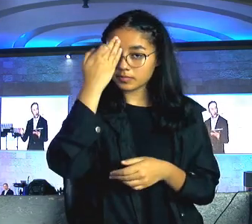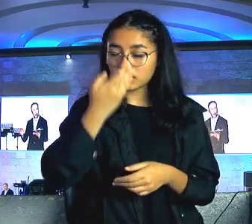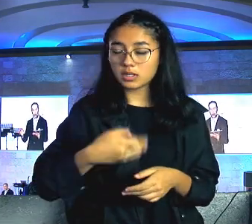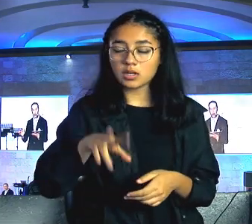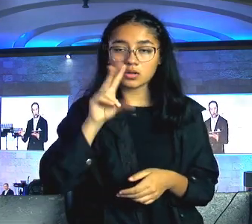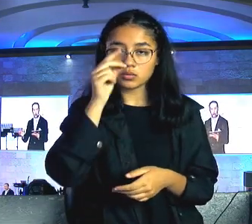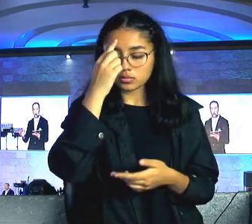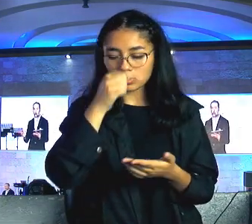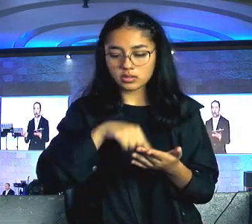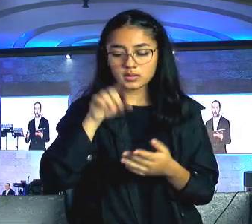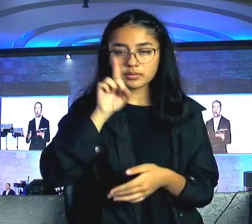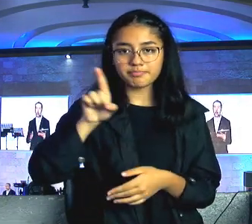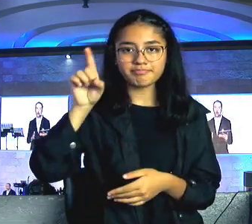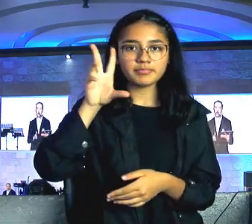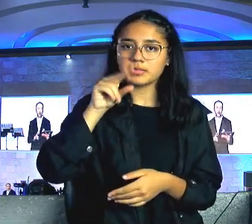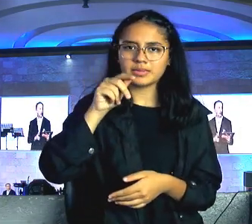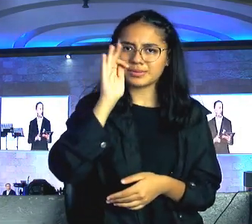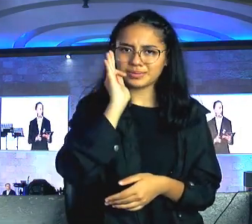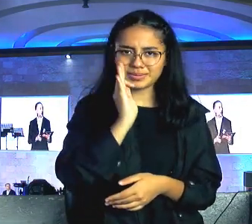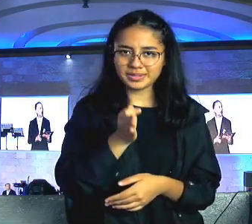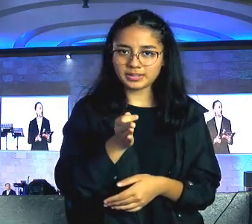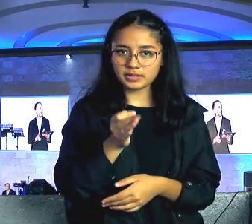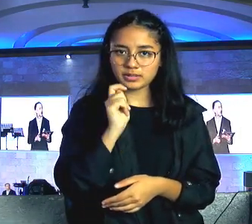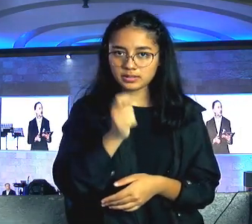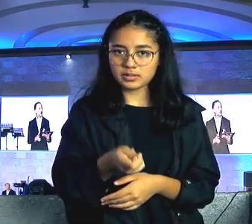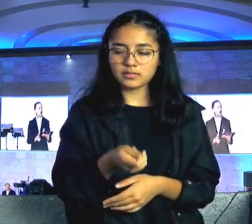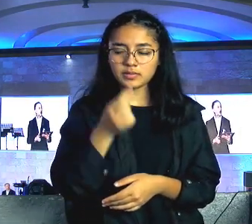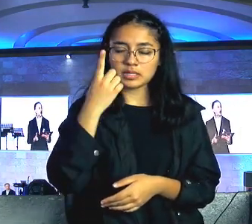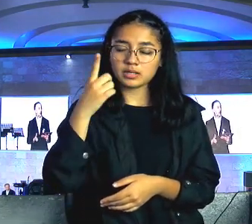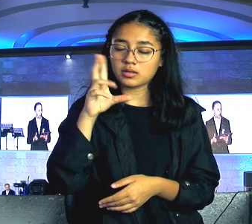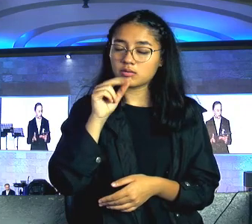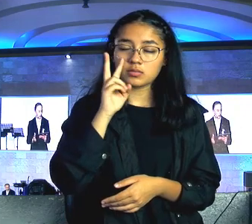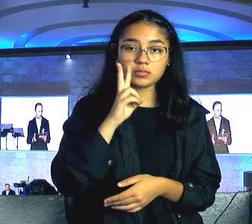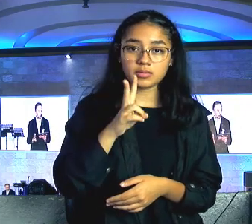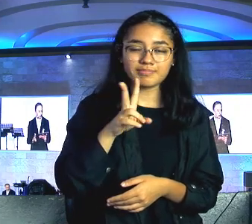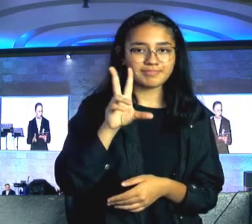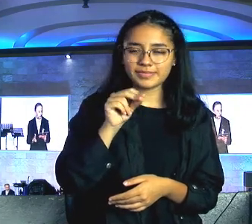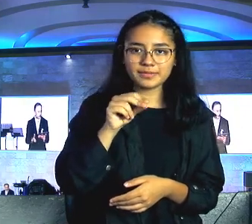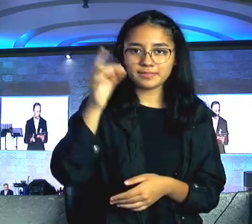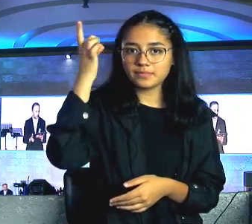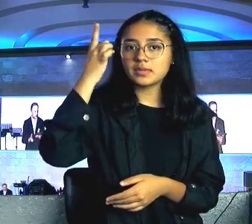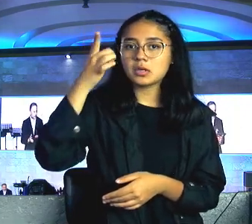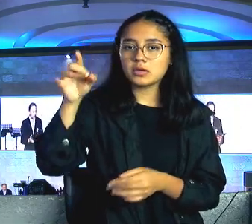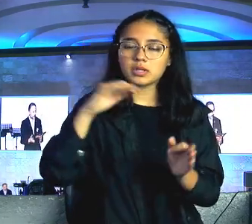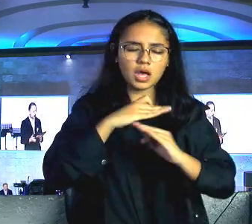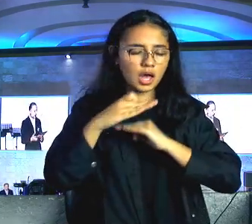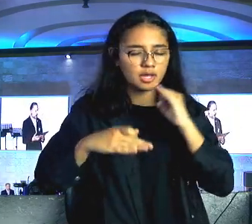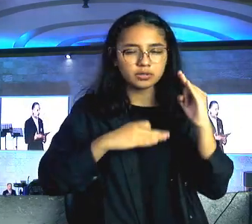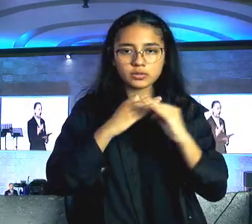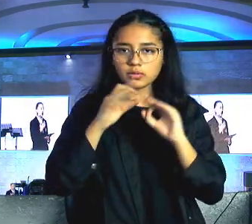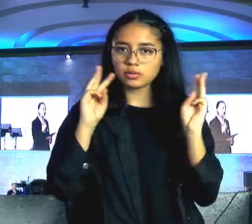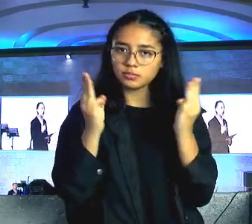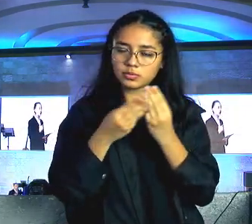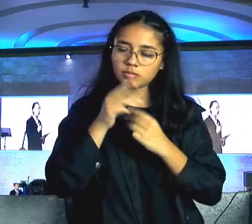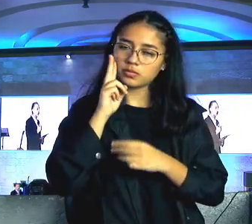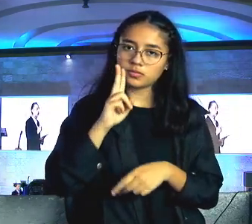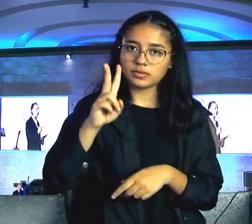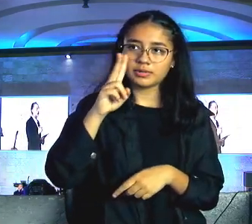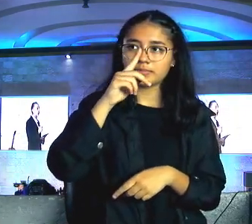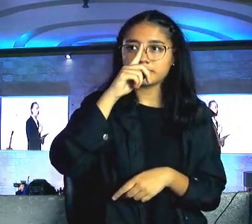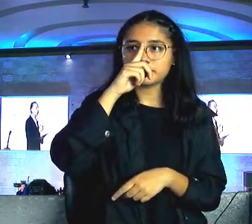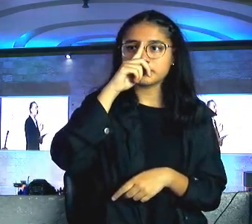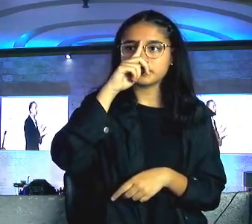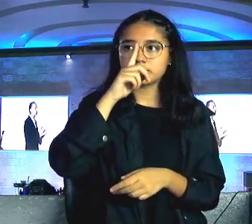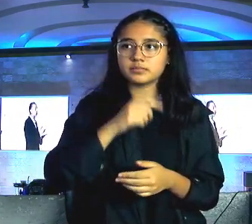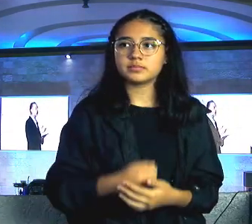actuar mal no significa que Dios no lo deje de ver. Dios nos ve a todos. Y es que los ojos de Dios evalúan